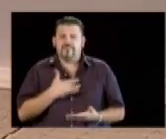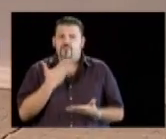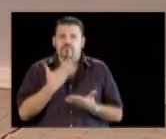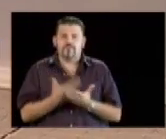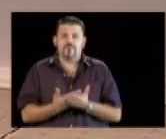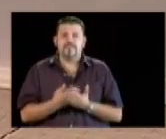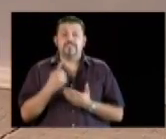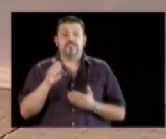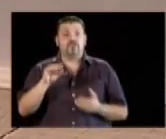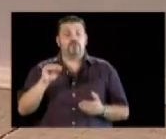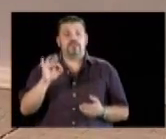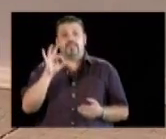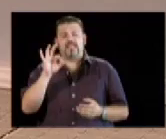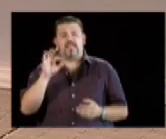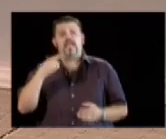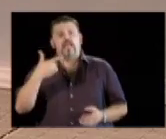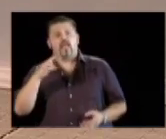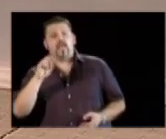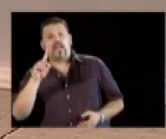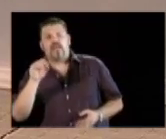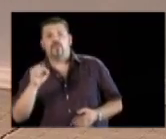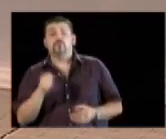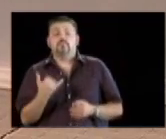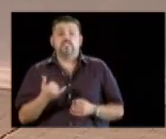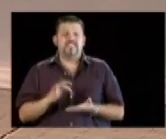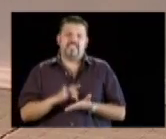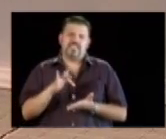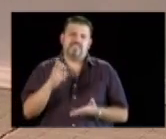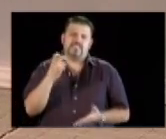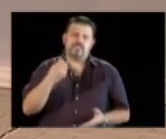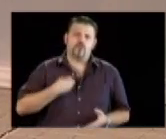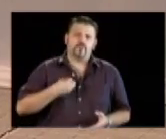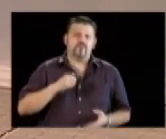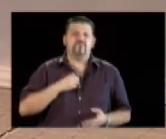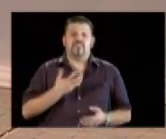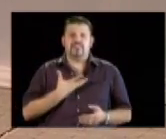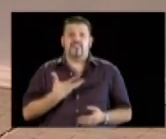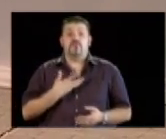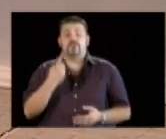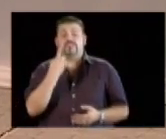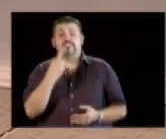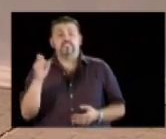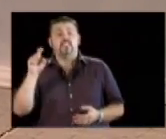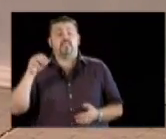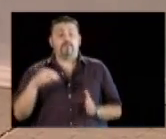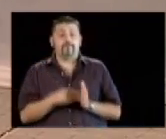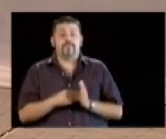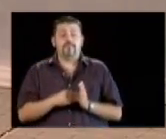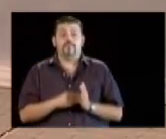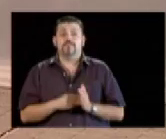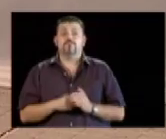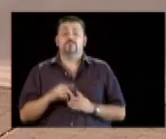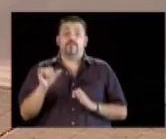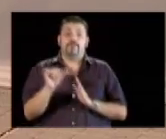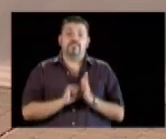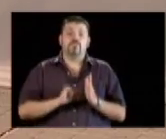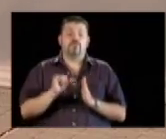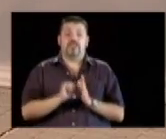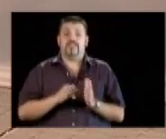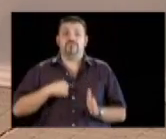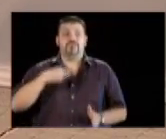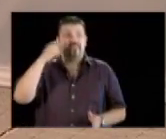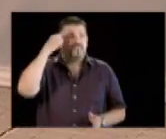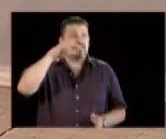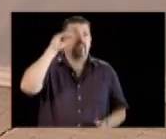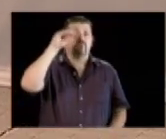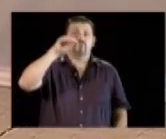grados. Gracias a OmniLife. Tengo ingresos de 100 mil pesos mensuales, he viajado por todo